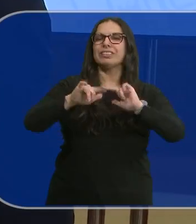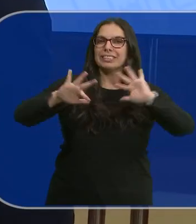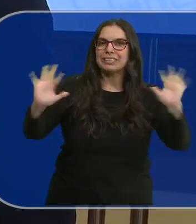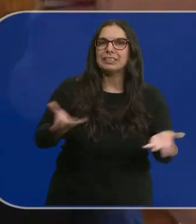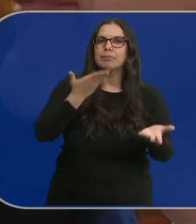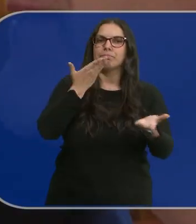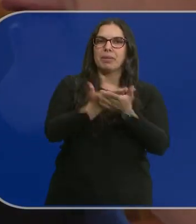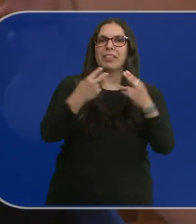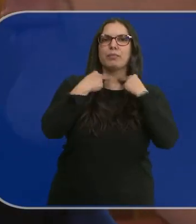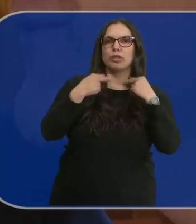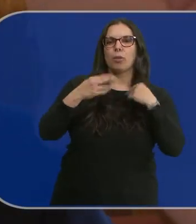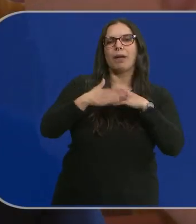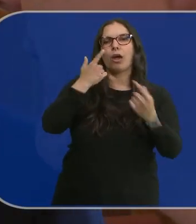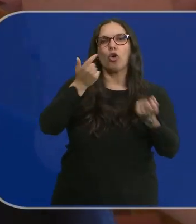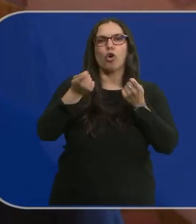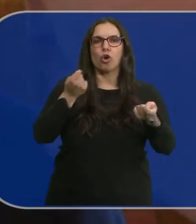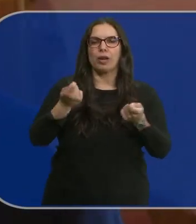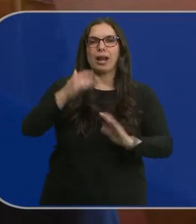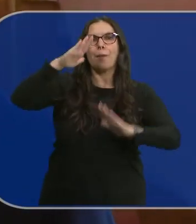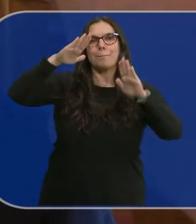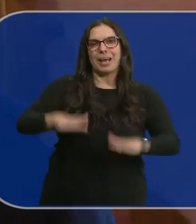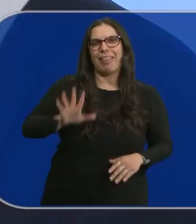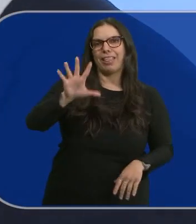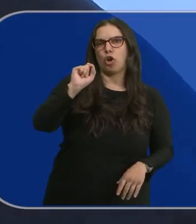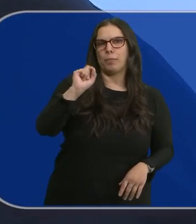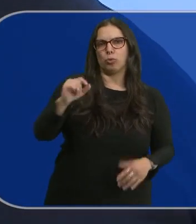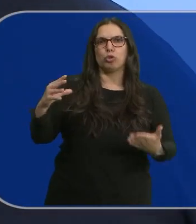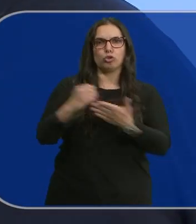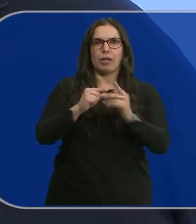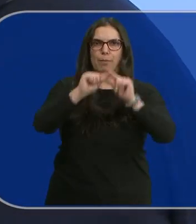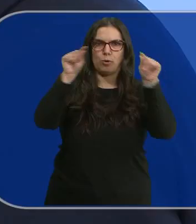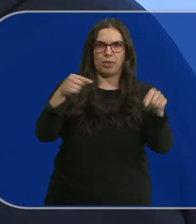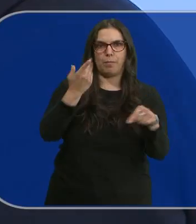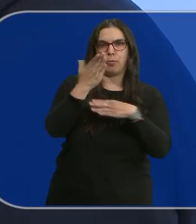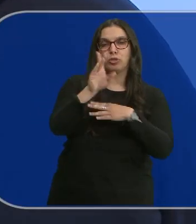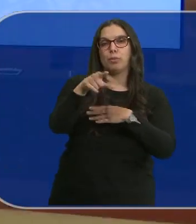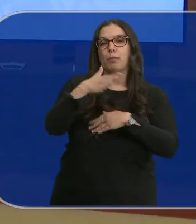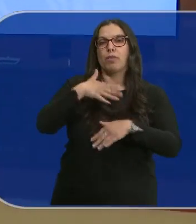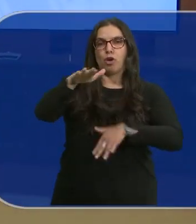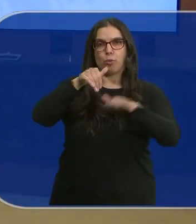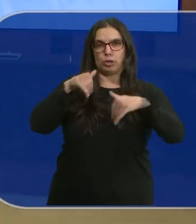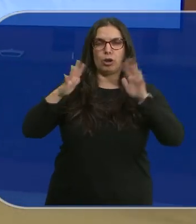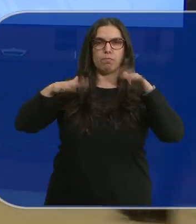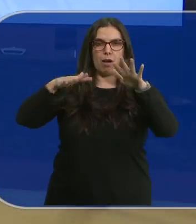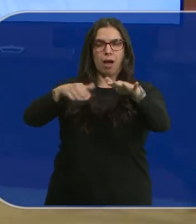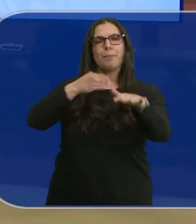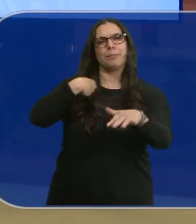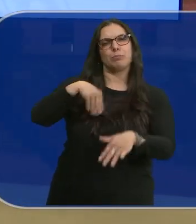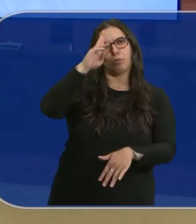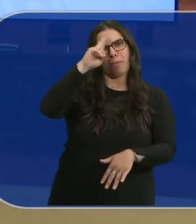por la Diputación para coordinar el paro de 5 minutos en toda la provincia que han propuesto y la posible convocatoria de una manifestación en